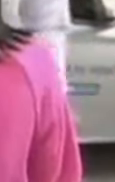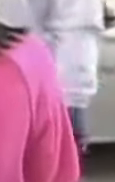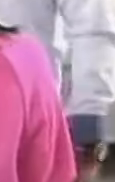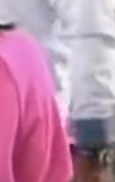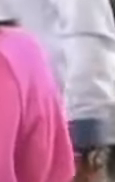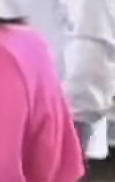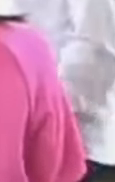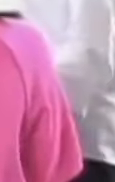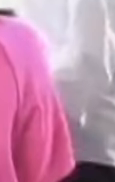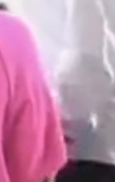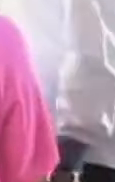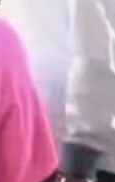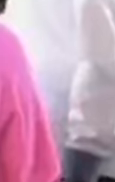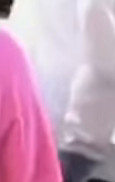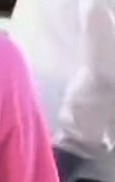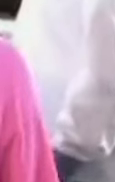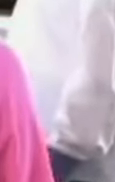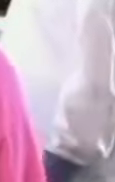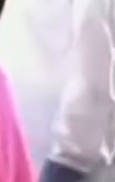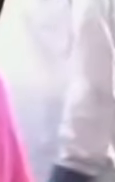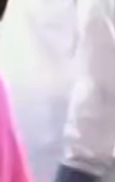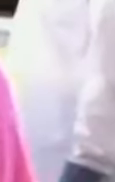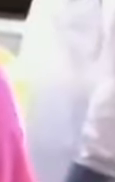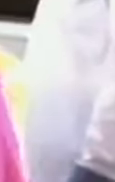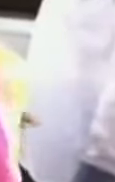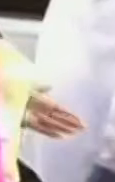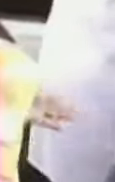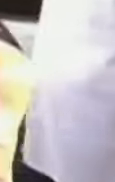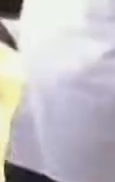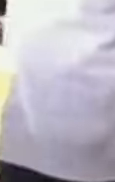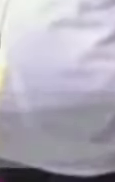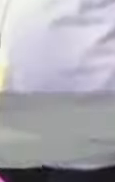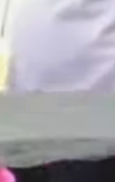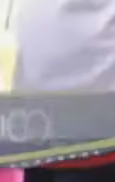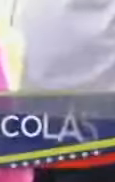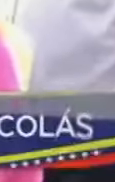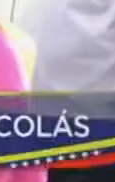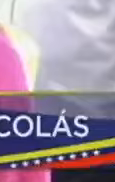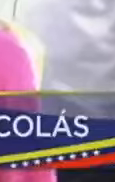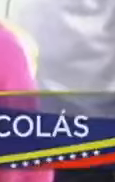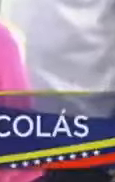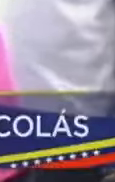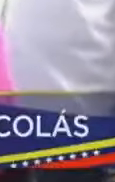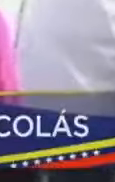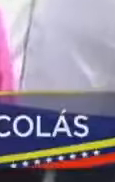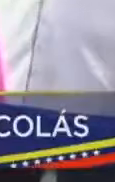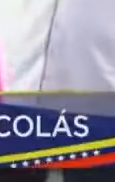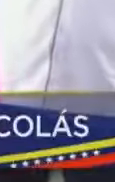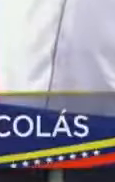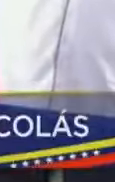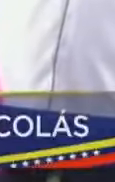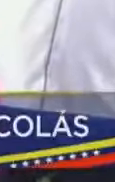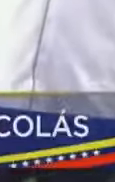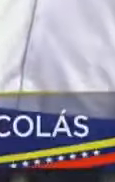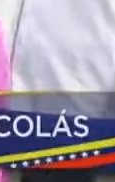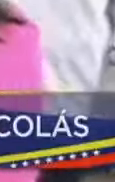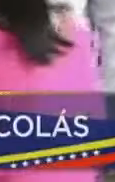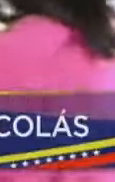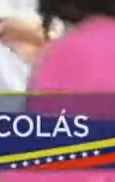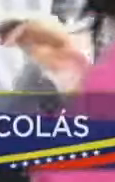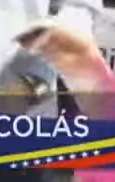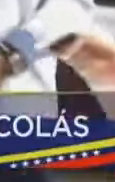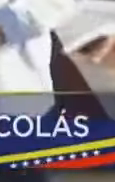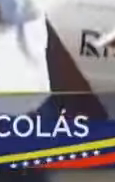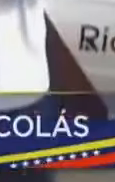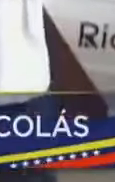que han ejercido grandes labores en nuestro país, bodegas comunitarias, barberías, en la parte de agricultura, la